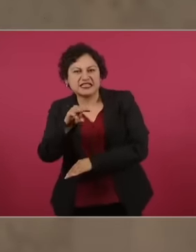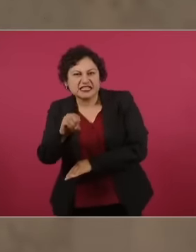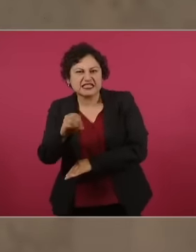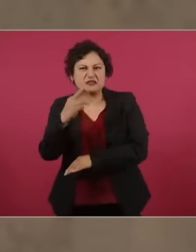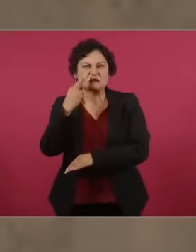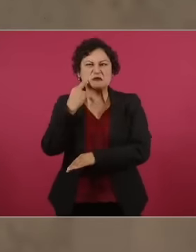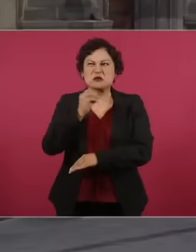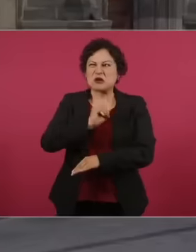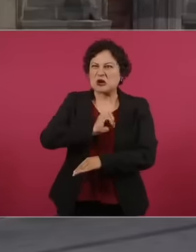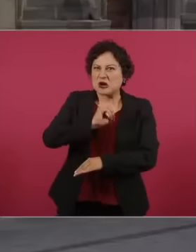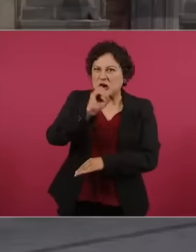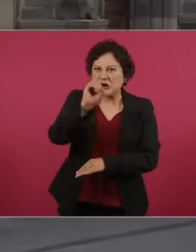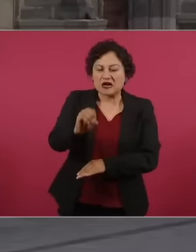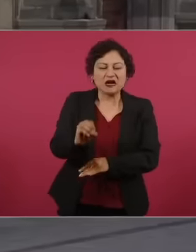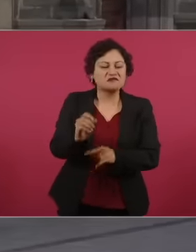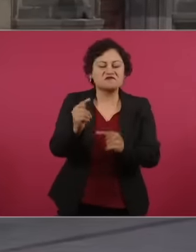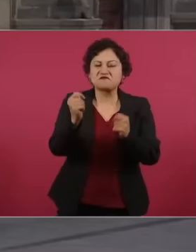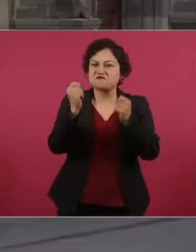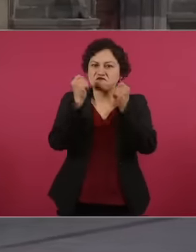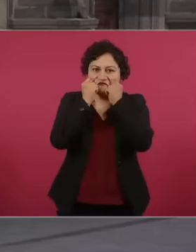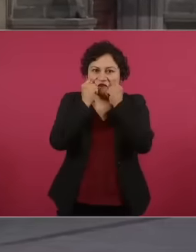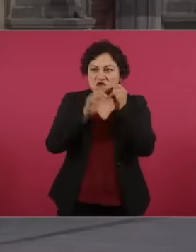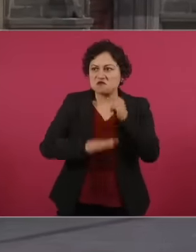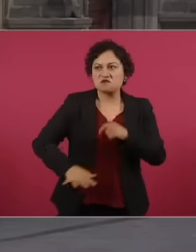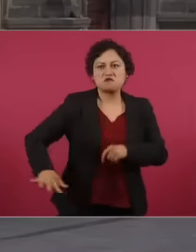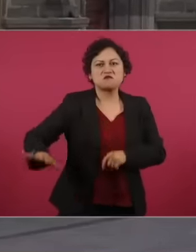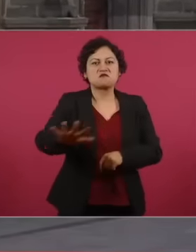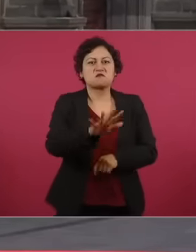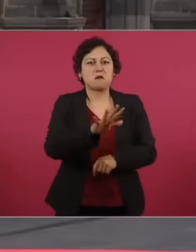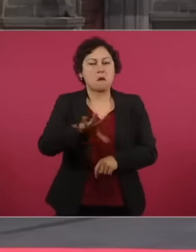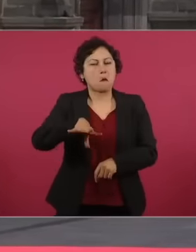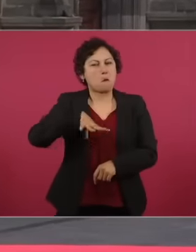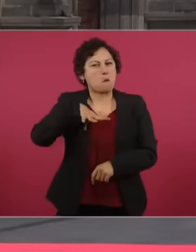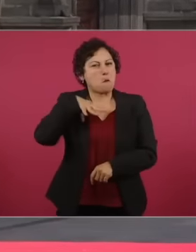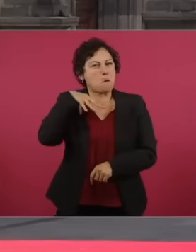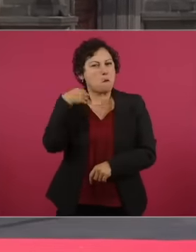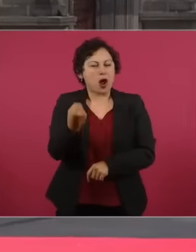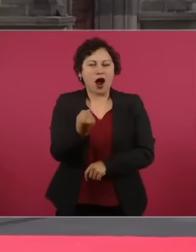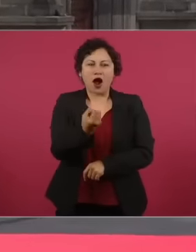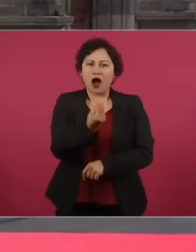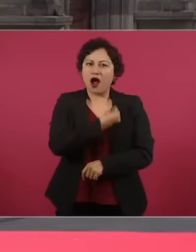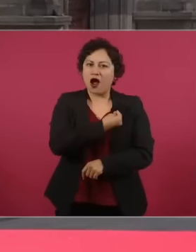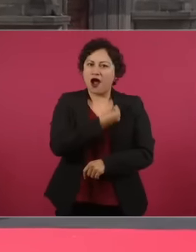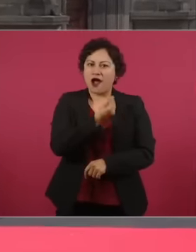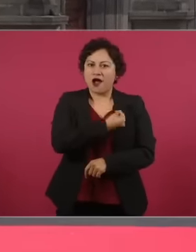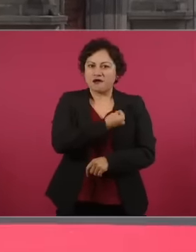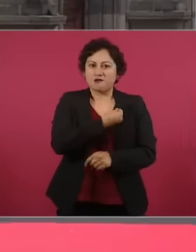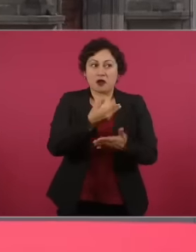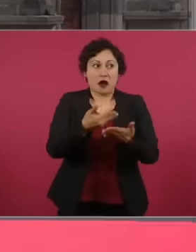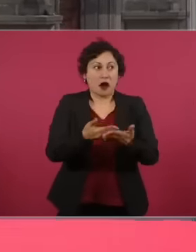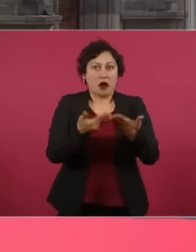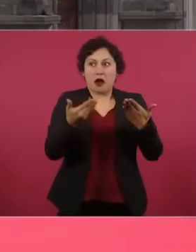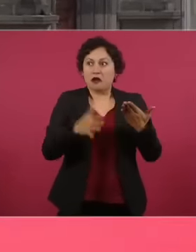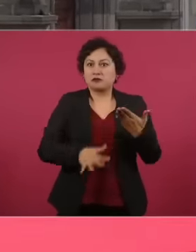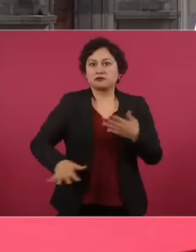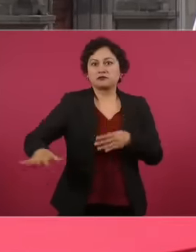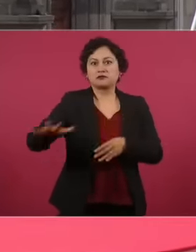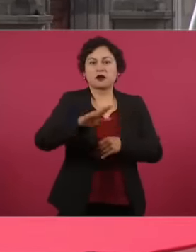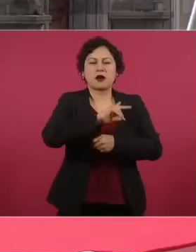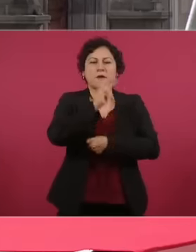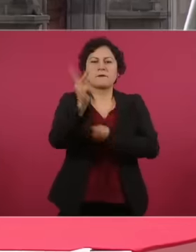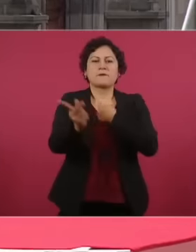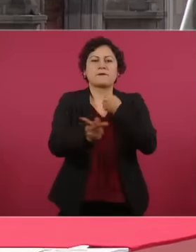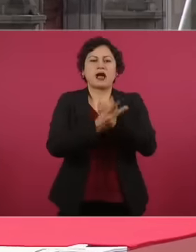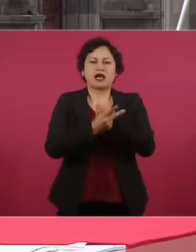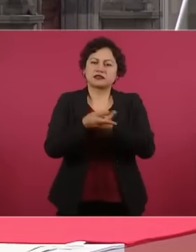distingue y sitúa como un país de virtudes y